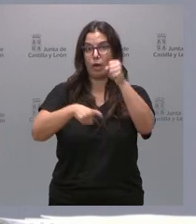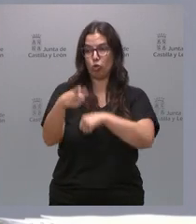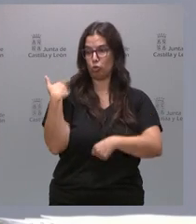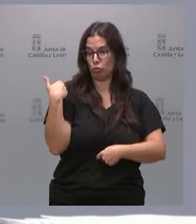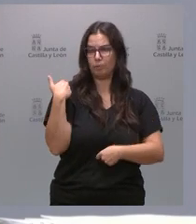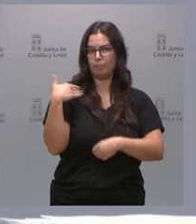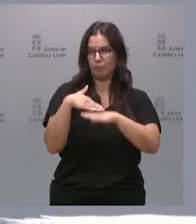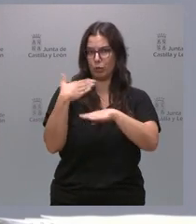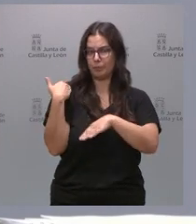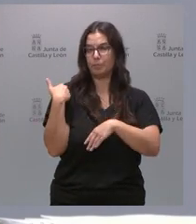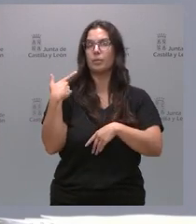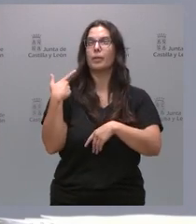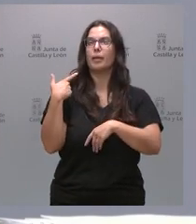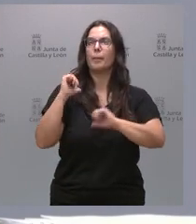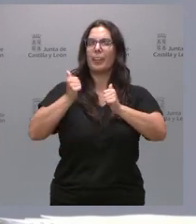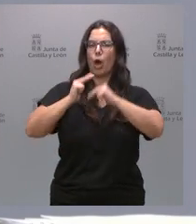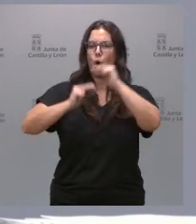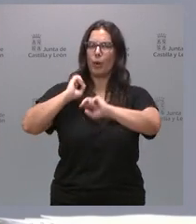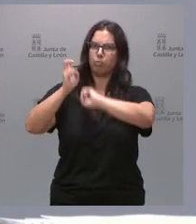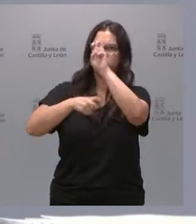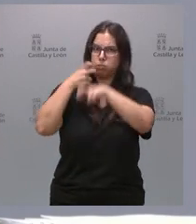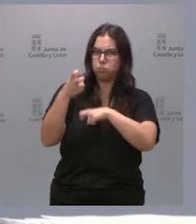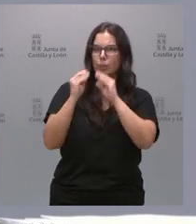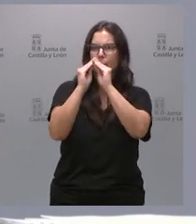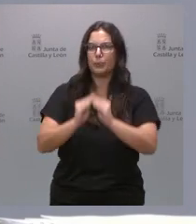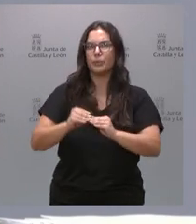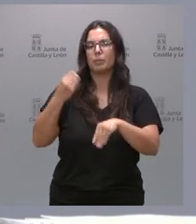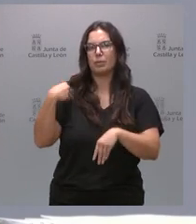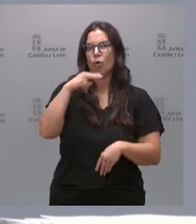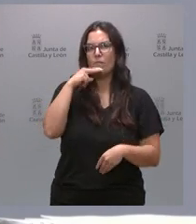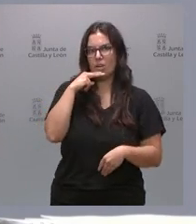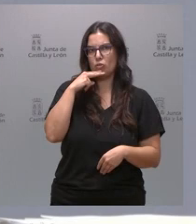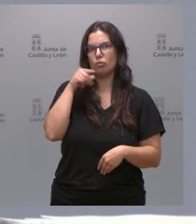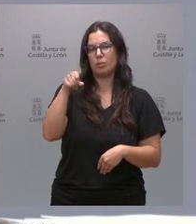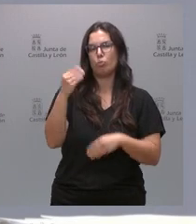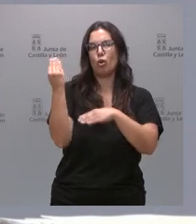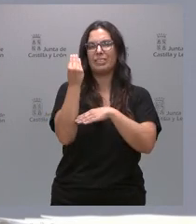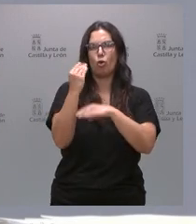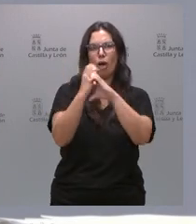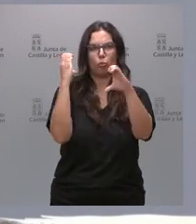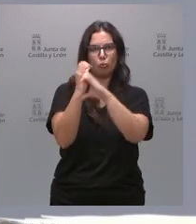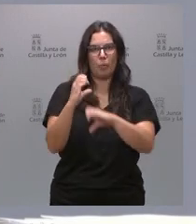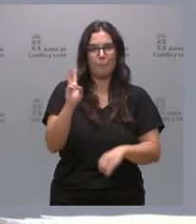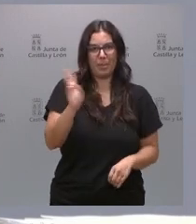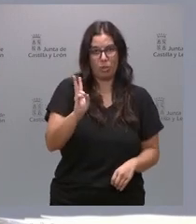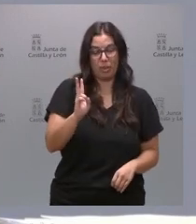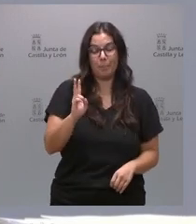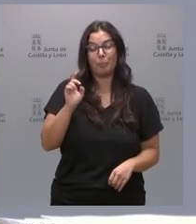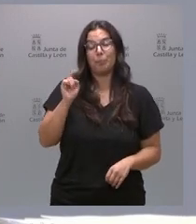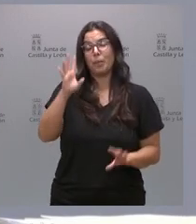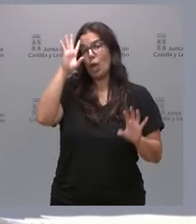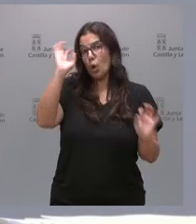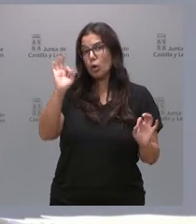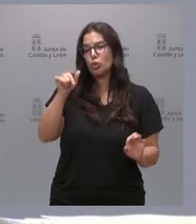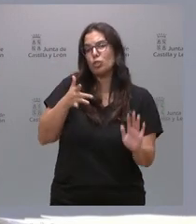reparación que ya están en reparación y rehabilitación de estos baños en la estación de autobuses de Valladolid estamos hablando lógicamente de